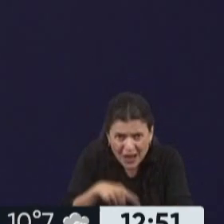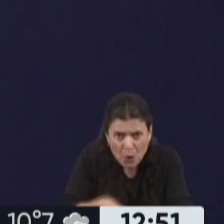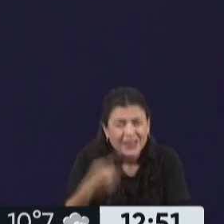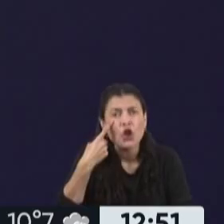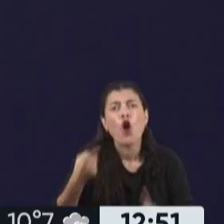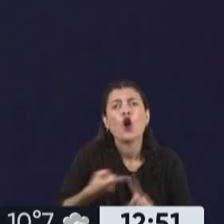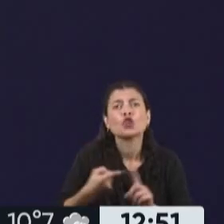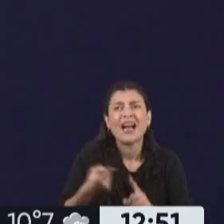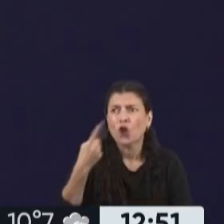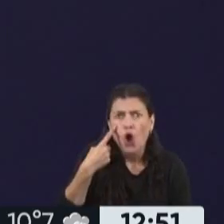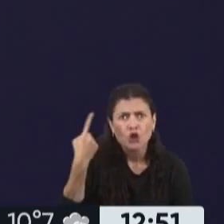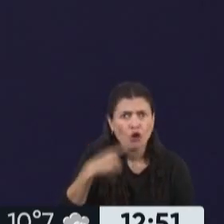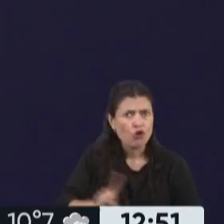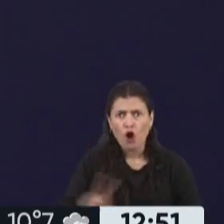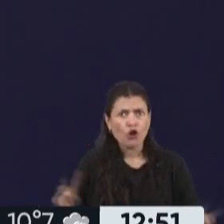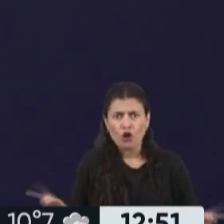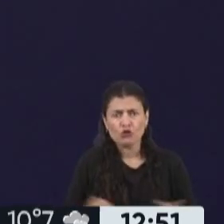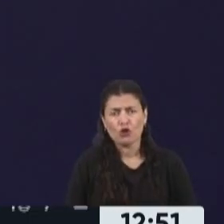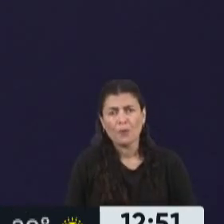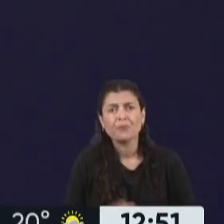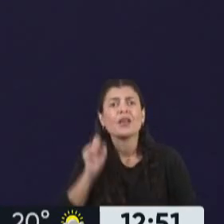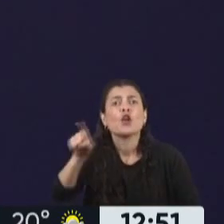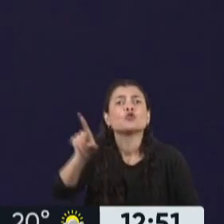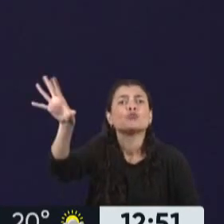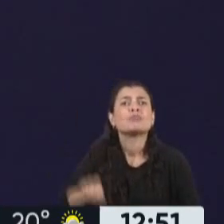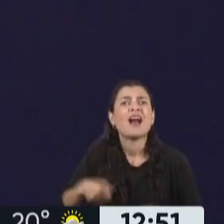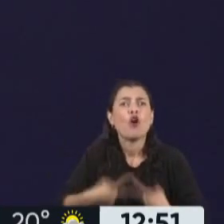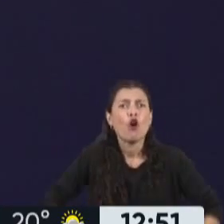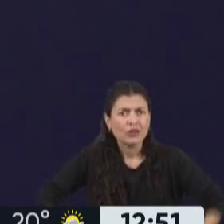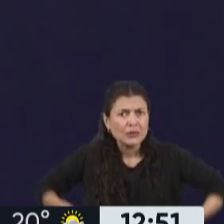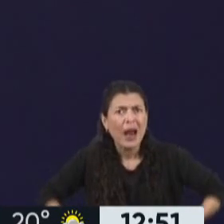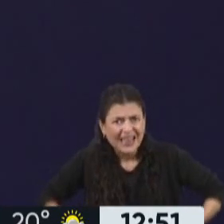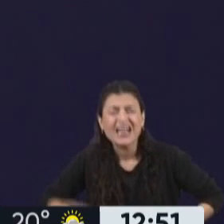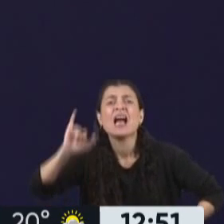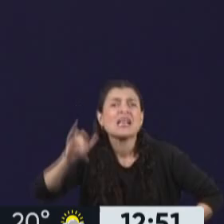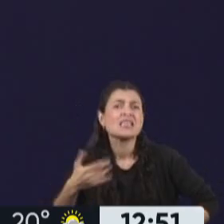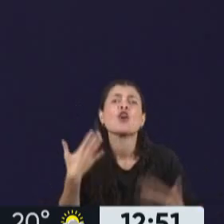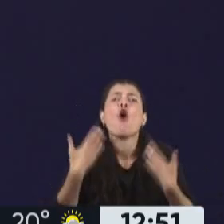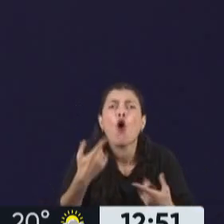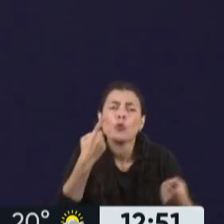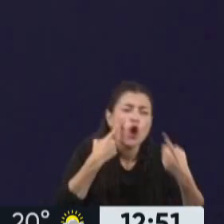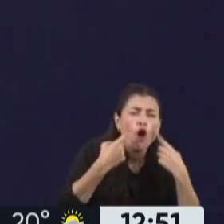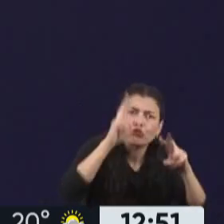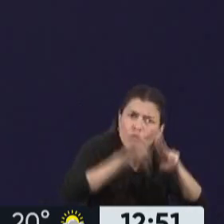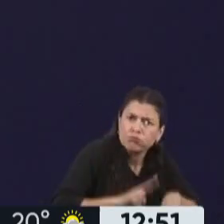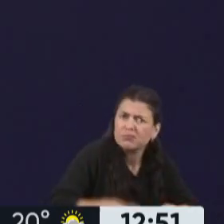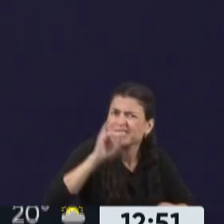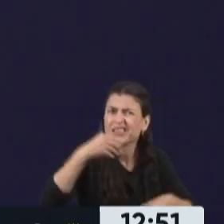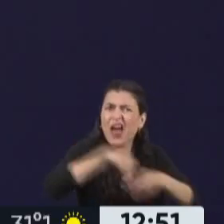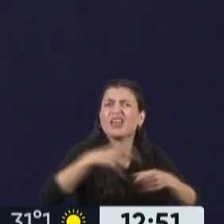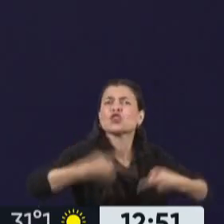denominamos el carrión de viaje, y una valija que sí pasaron por los chequeos correspondientes, porque por